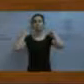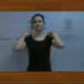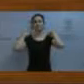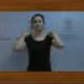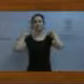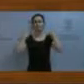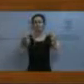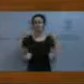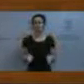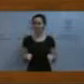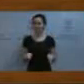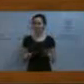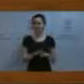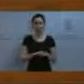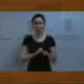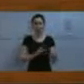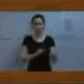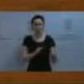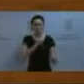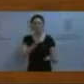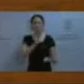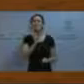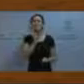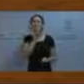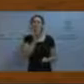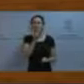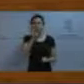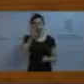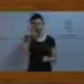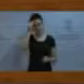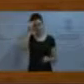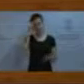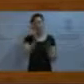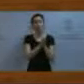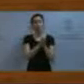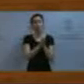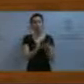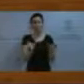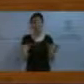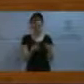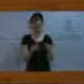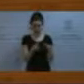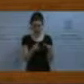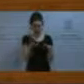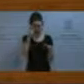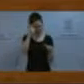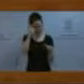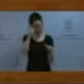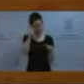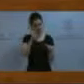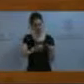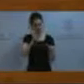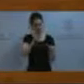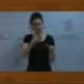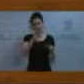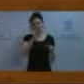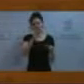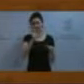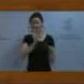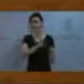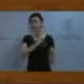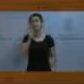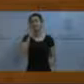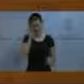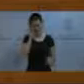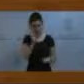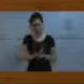señor Javier Fernández. Y creo que ustedes lo saben y sus compañeros también. Y creo que la situación de la señora